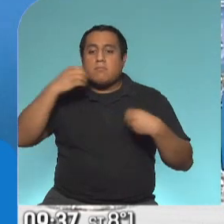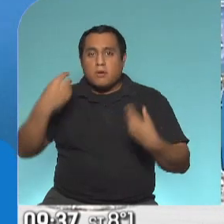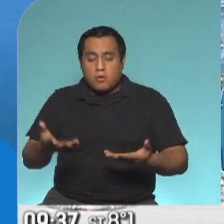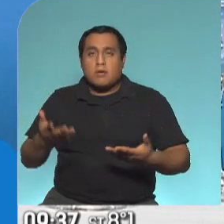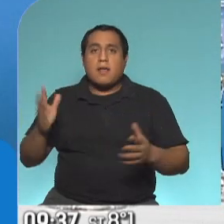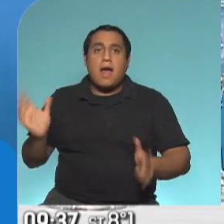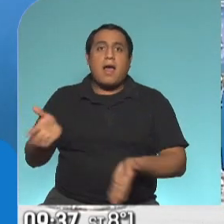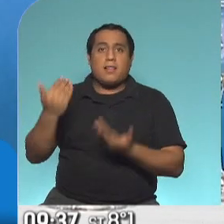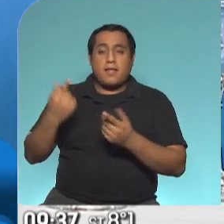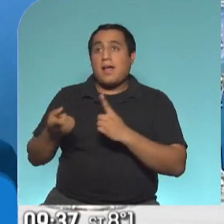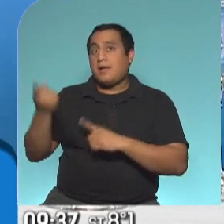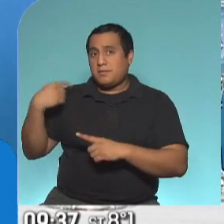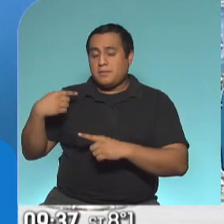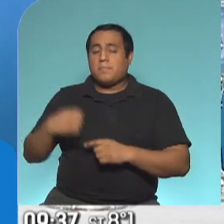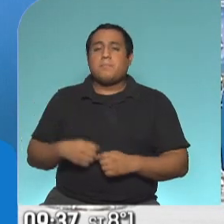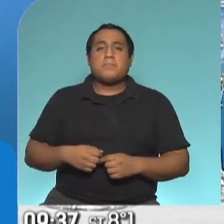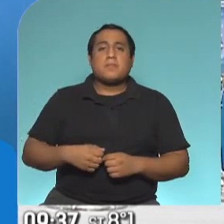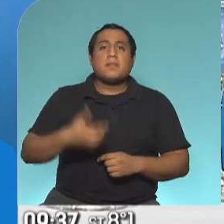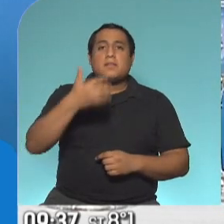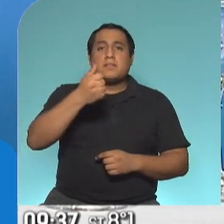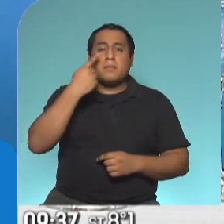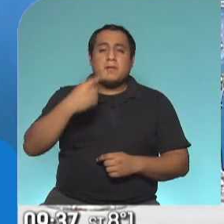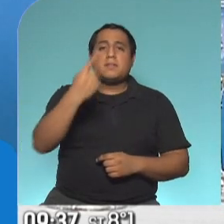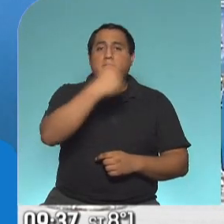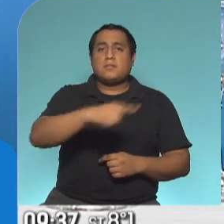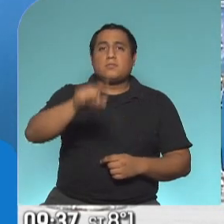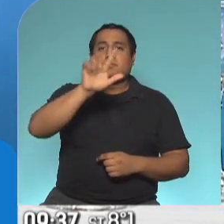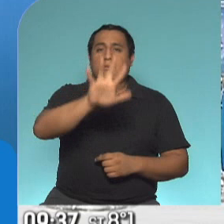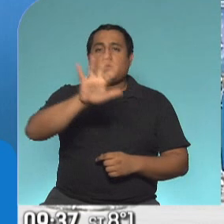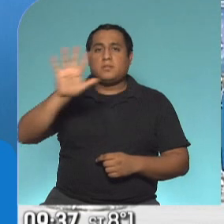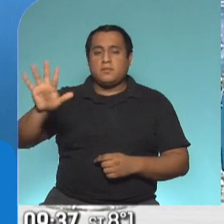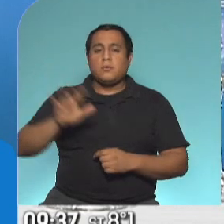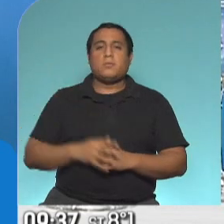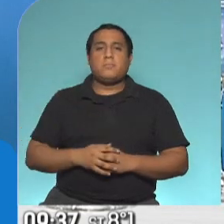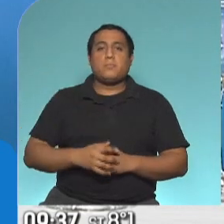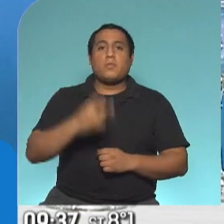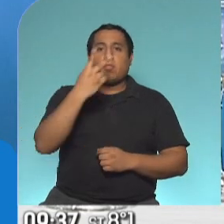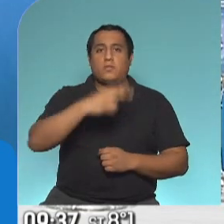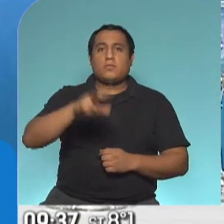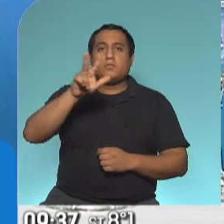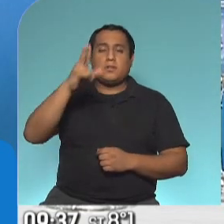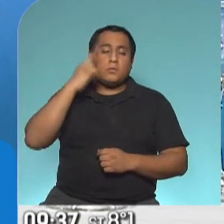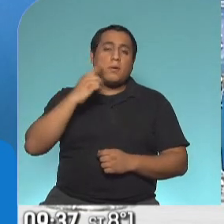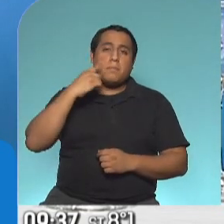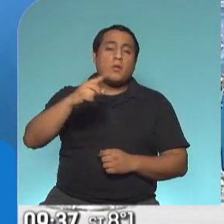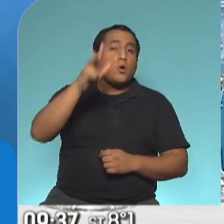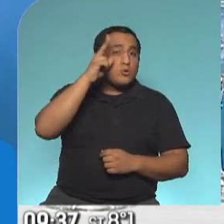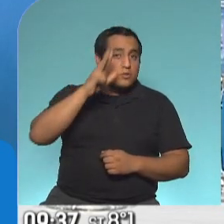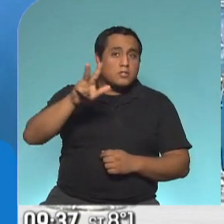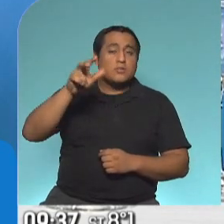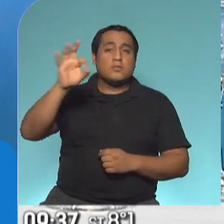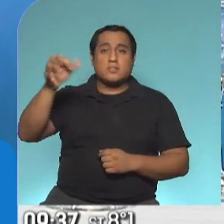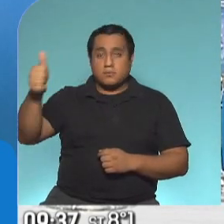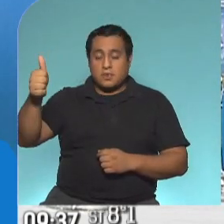han sido dadas de alta en la jornada de ayer es de 6.155 239 mil 806